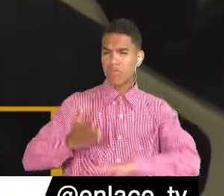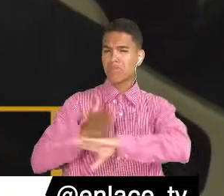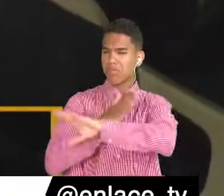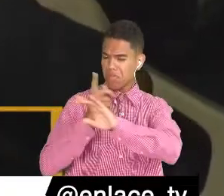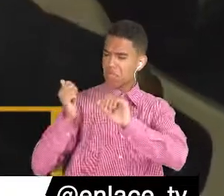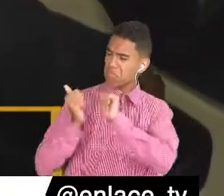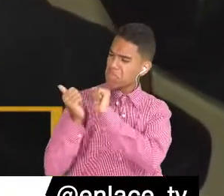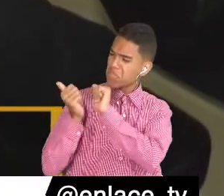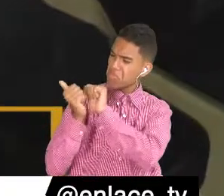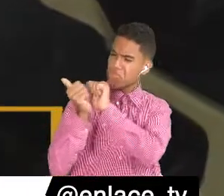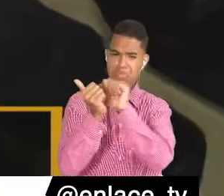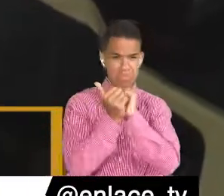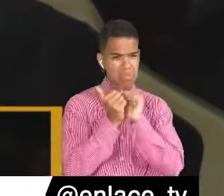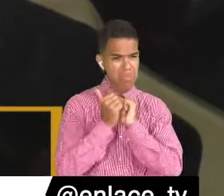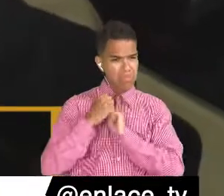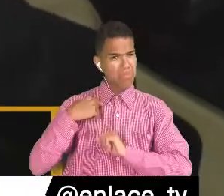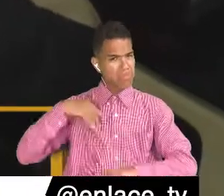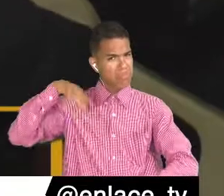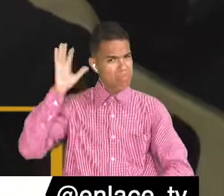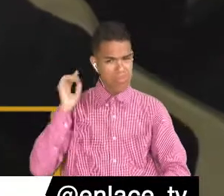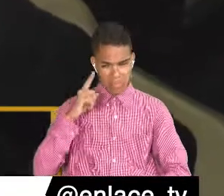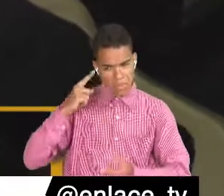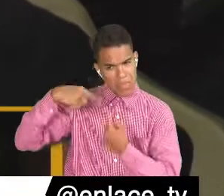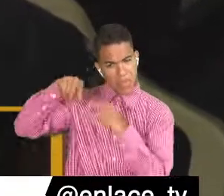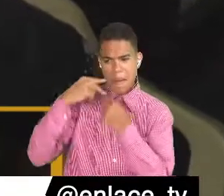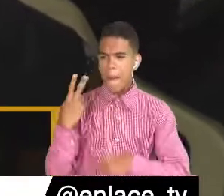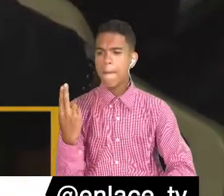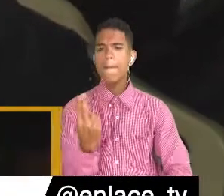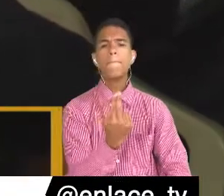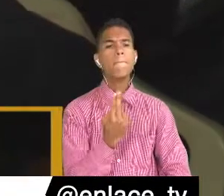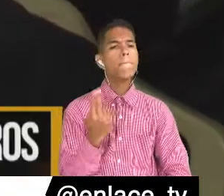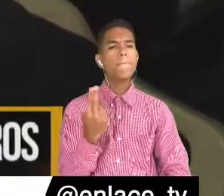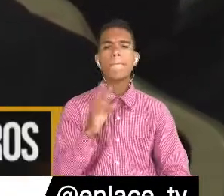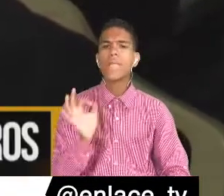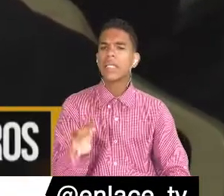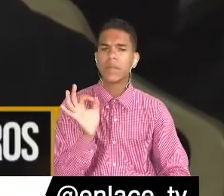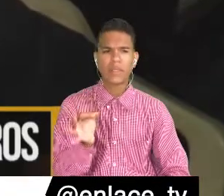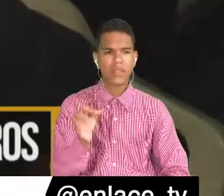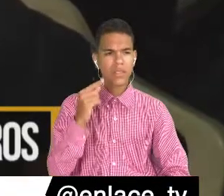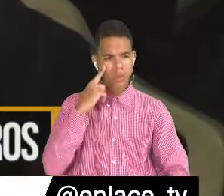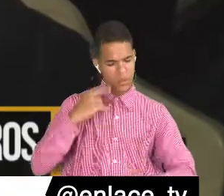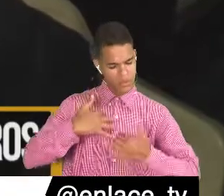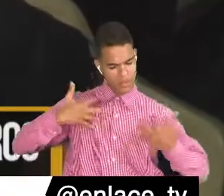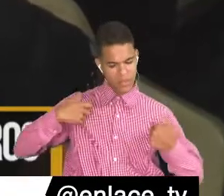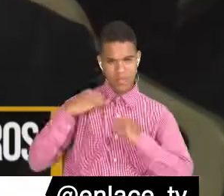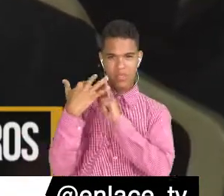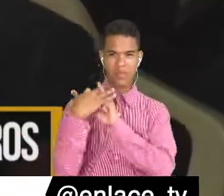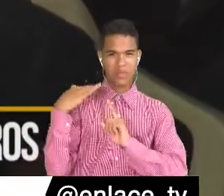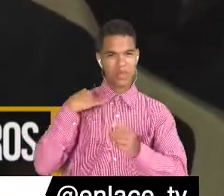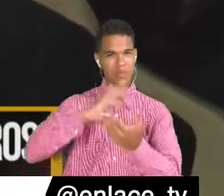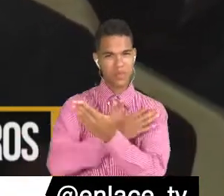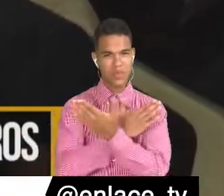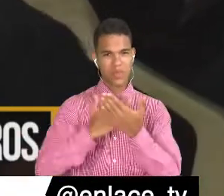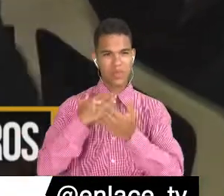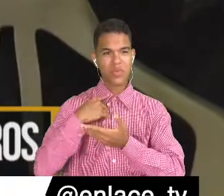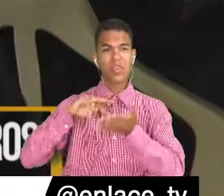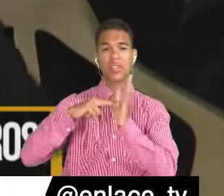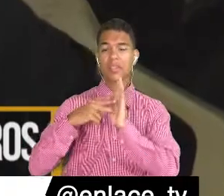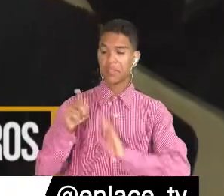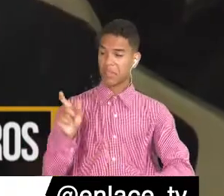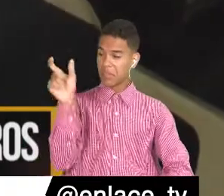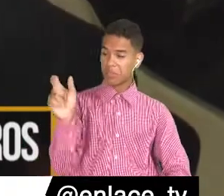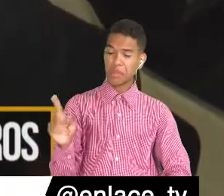aquí Efraín Jiménez andaba con el Poli, Guevara, todos los que tuvimos que ver con la música aquí en Barranca, el Poli pues era el personaje que